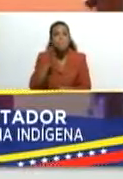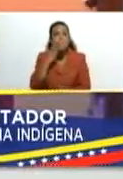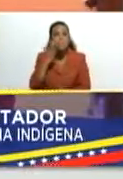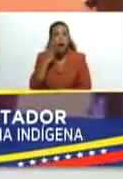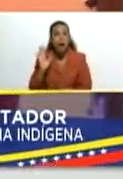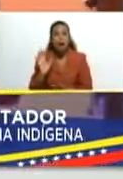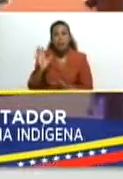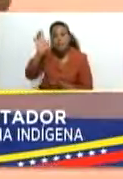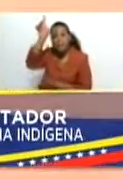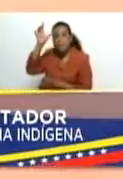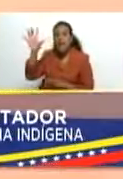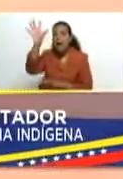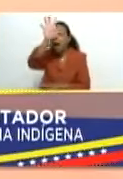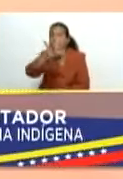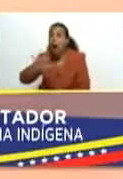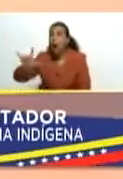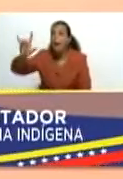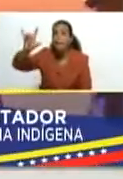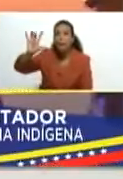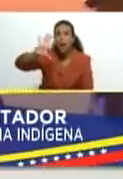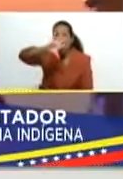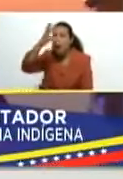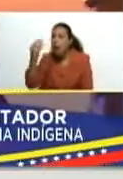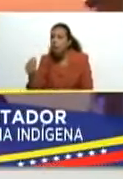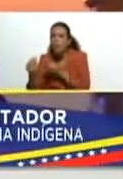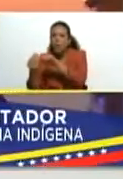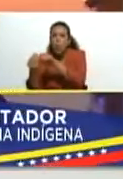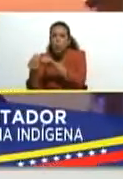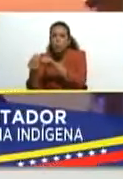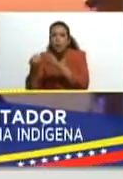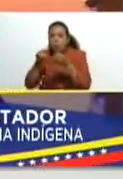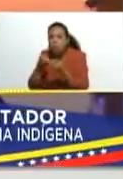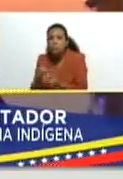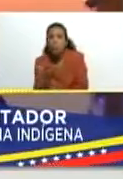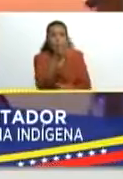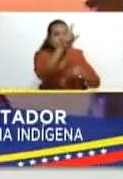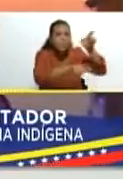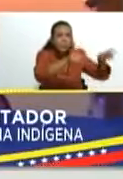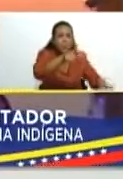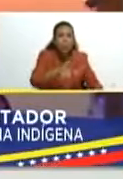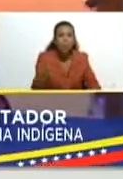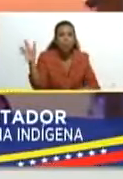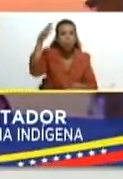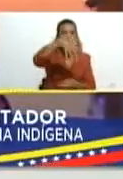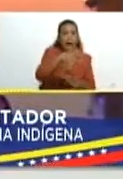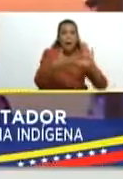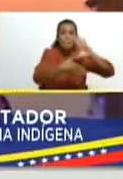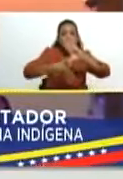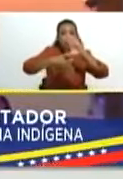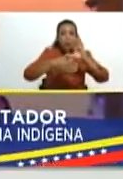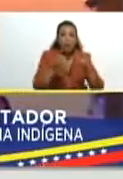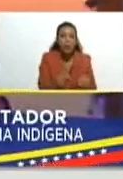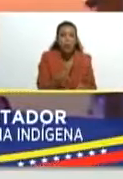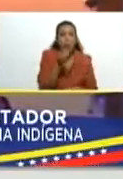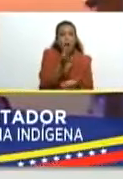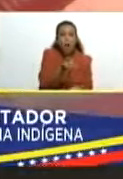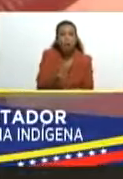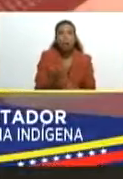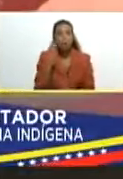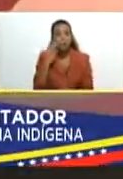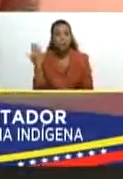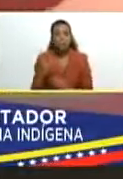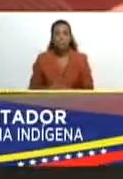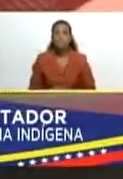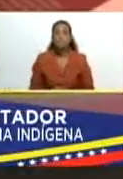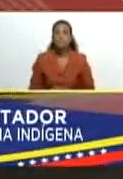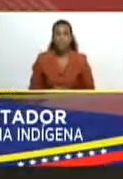África, Relatos y Poemas, qué bello, ¿verdad? La portada es bellísima, ¿ah? Aquí,